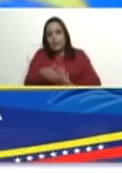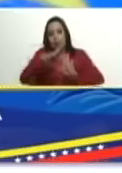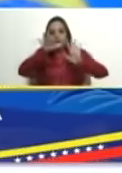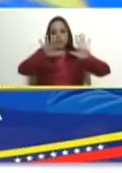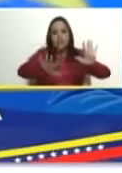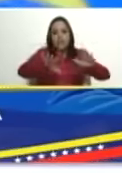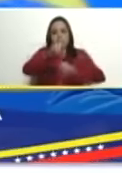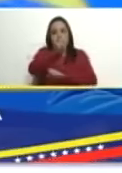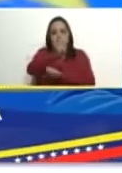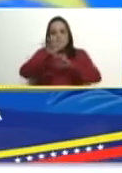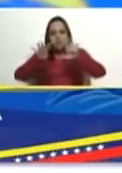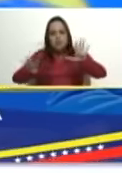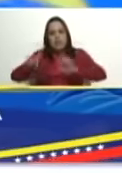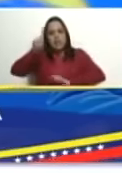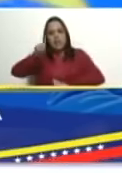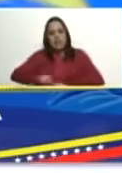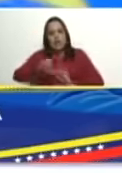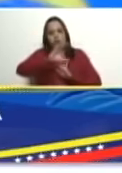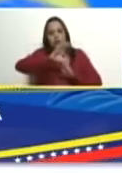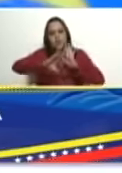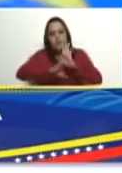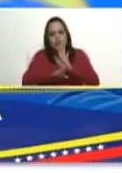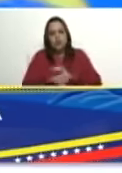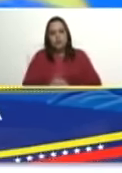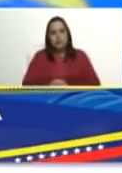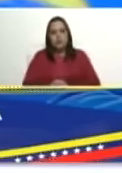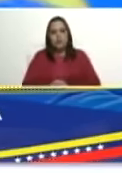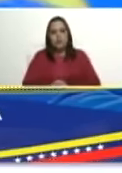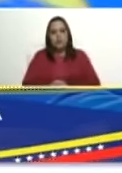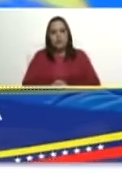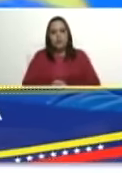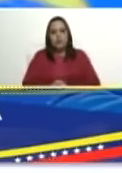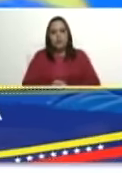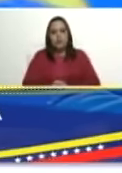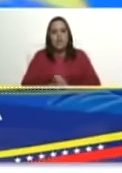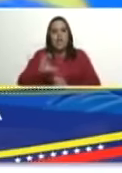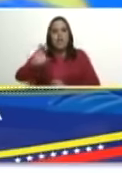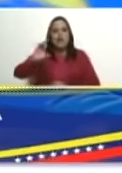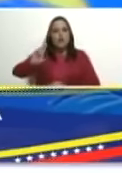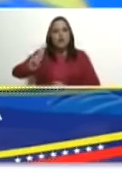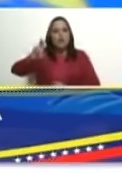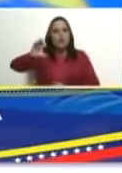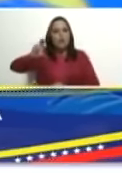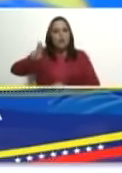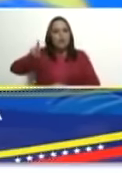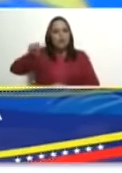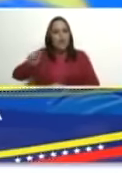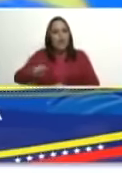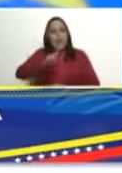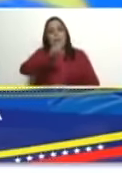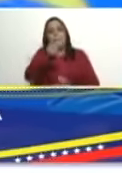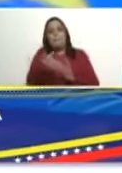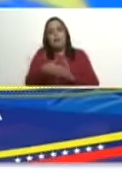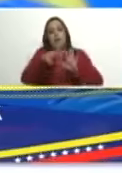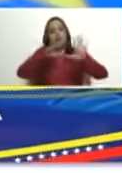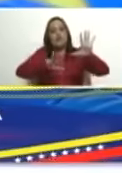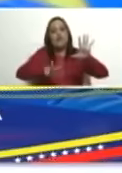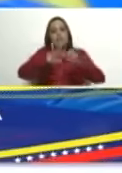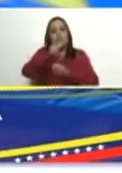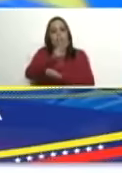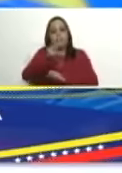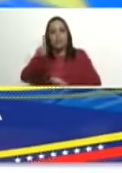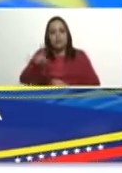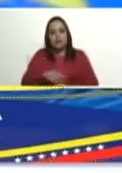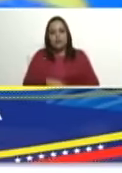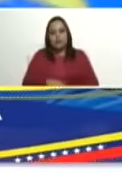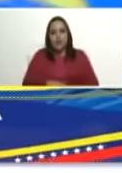1819 y en la Constitución del Rosario de Cúcuta de 1821. En esos